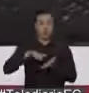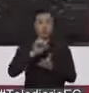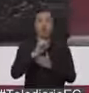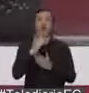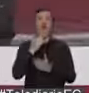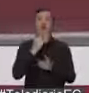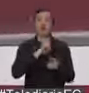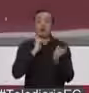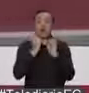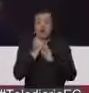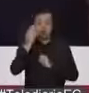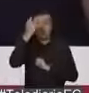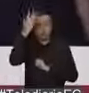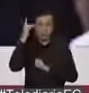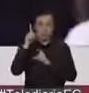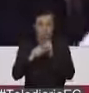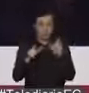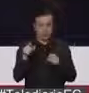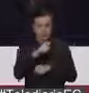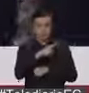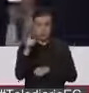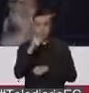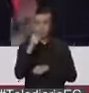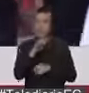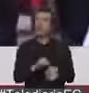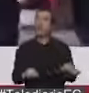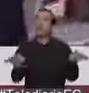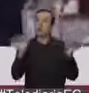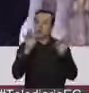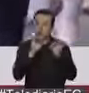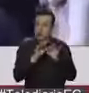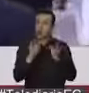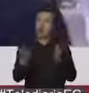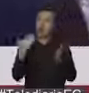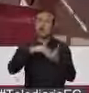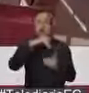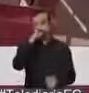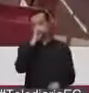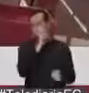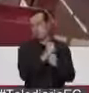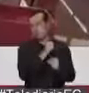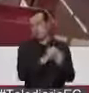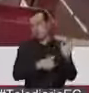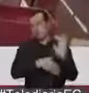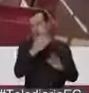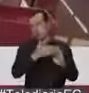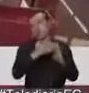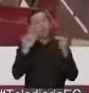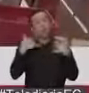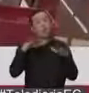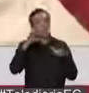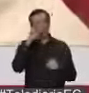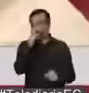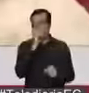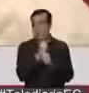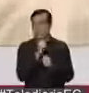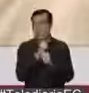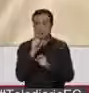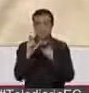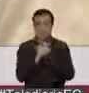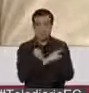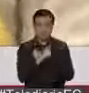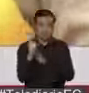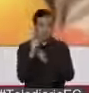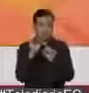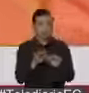a semáforo amarillo, las personas deben retomar nuevamente sus actividades laborales. Cualquiera que sea el trabajo a desempeñar, los ciudadanos deben tener